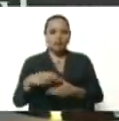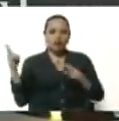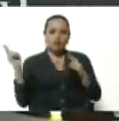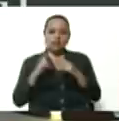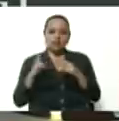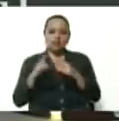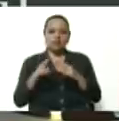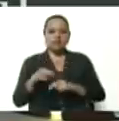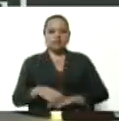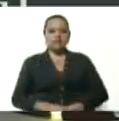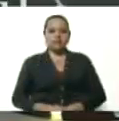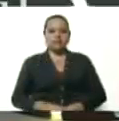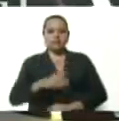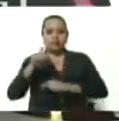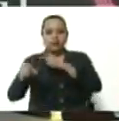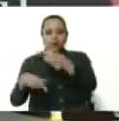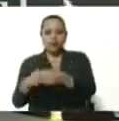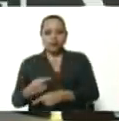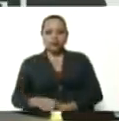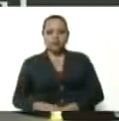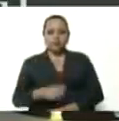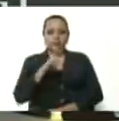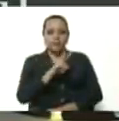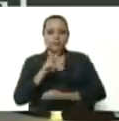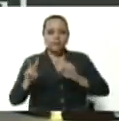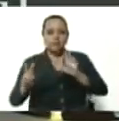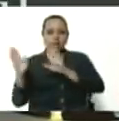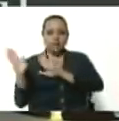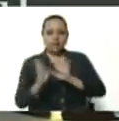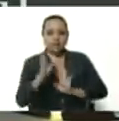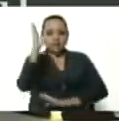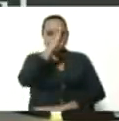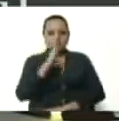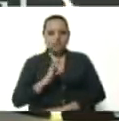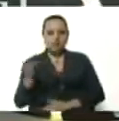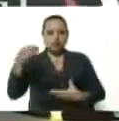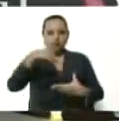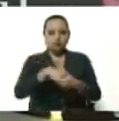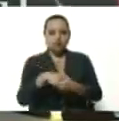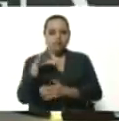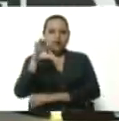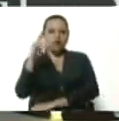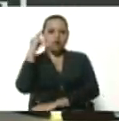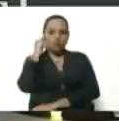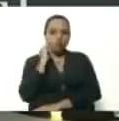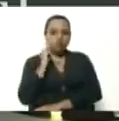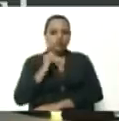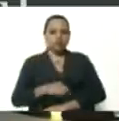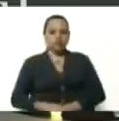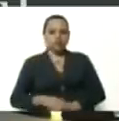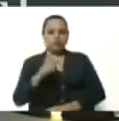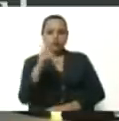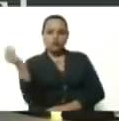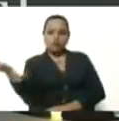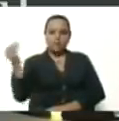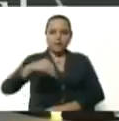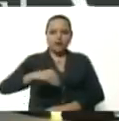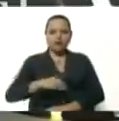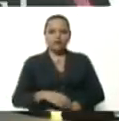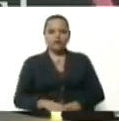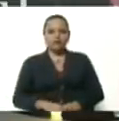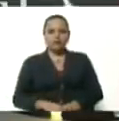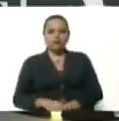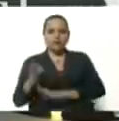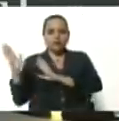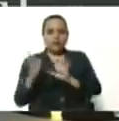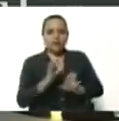Táchira. Luego tenemos los 27 casos de Brasil que ingresaron por el estado Bolívar y 1 caso